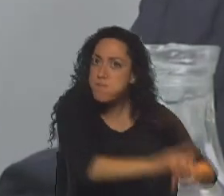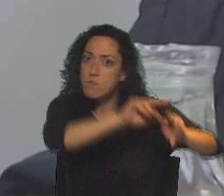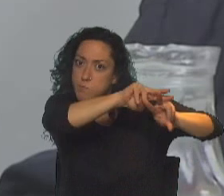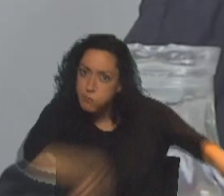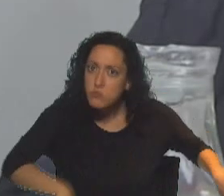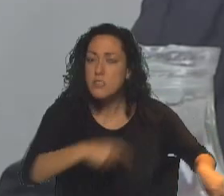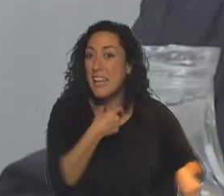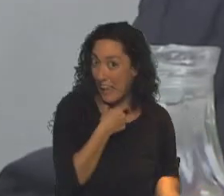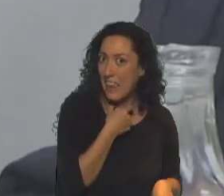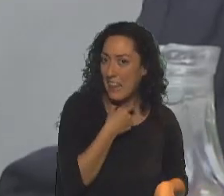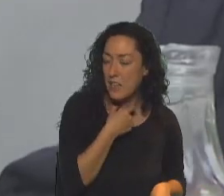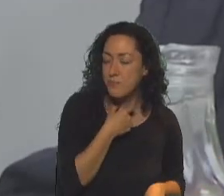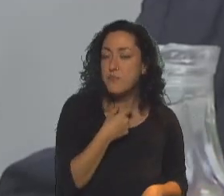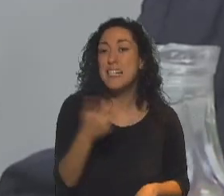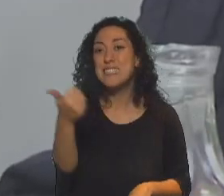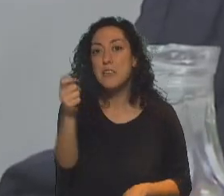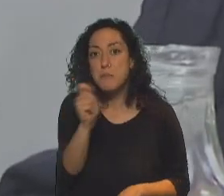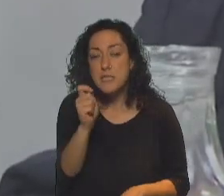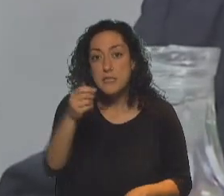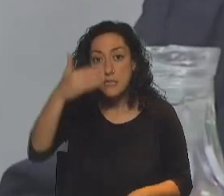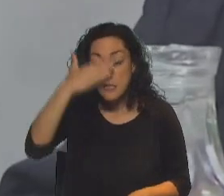esto, Hipólito Yrigoyen